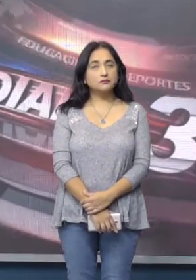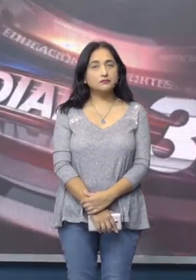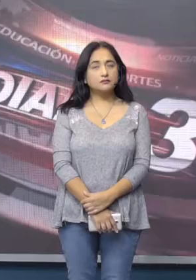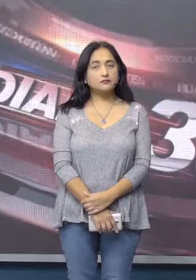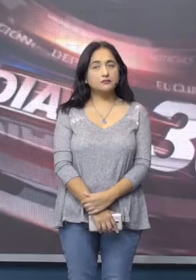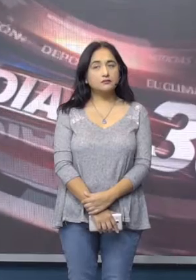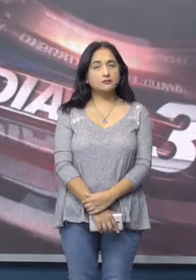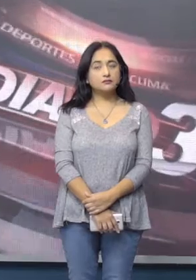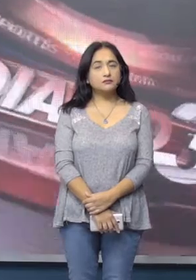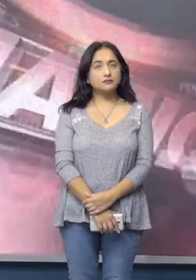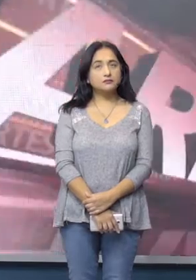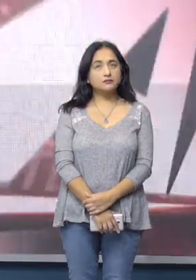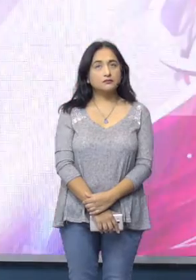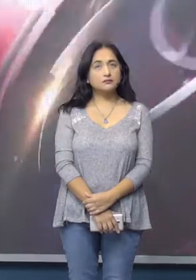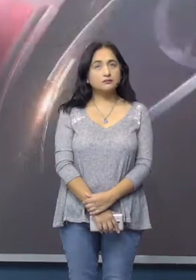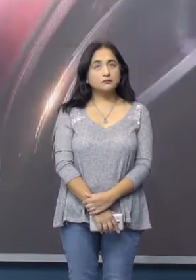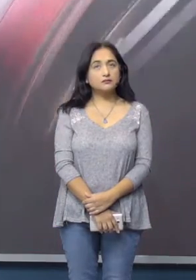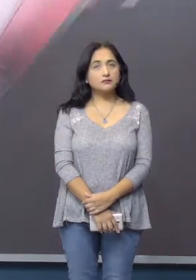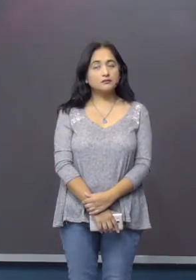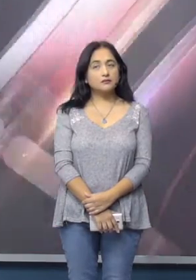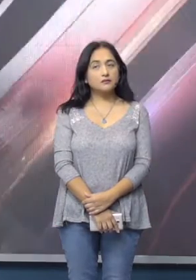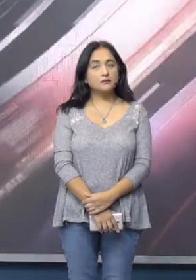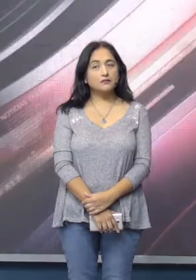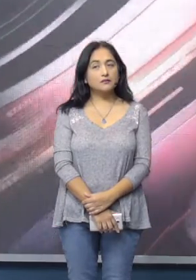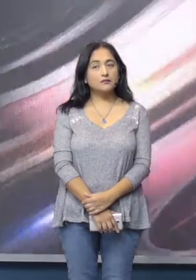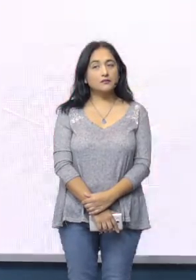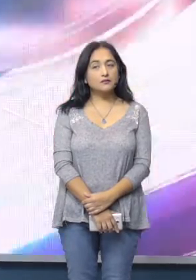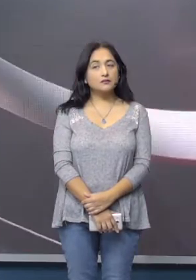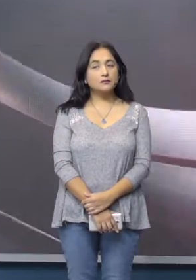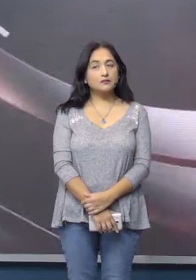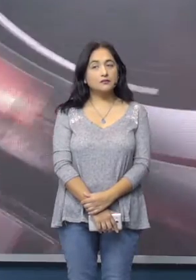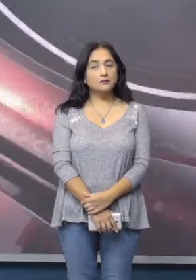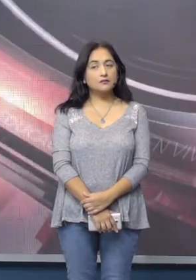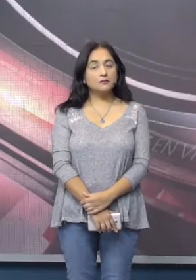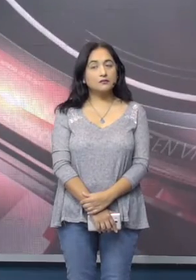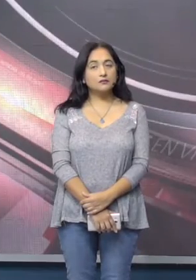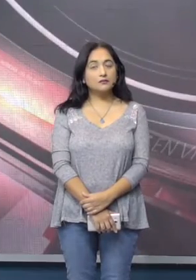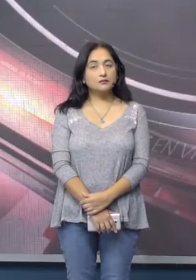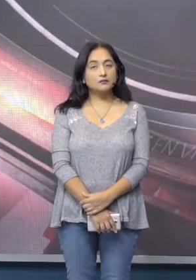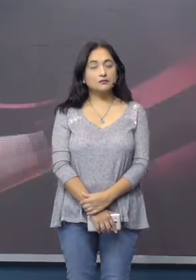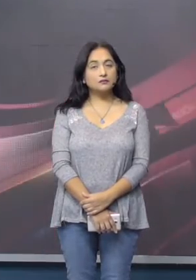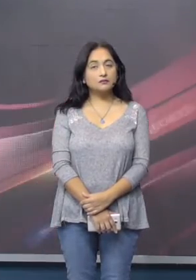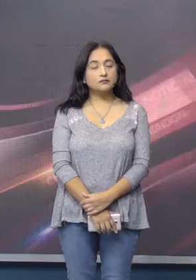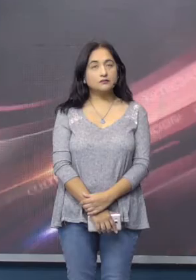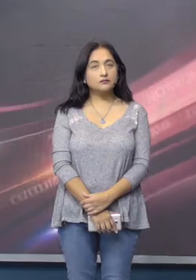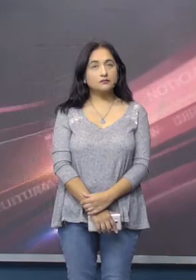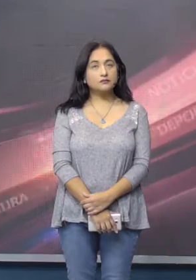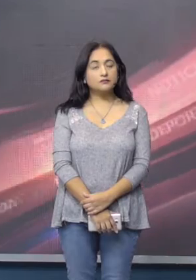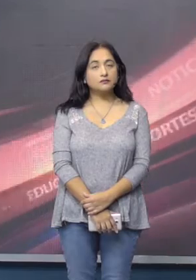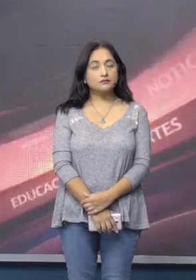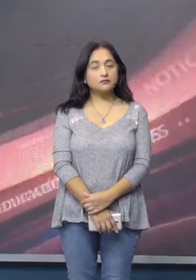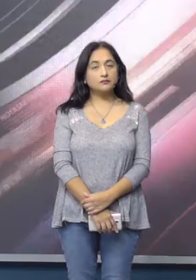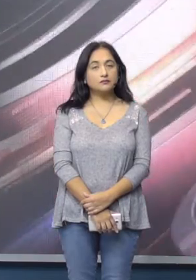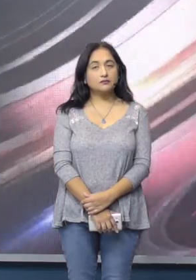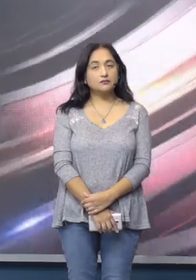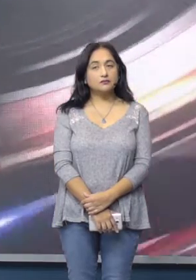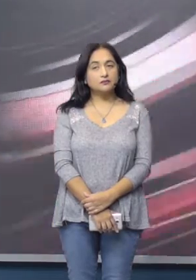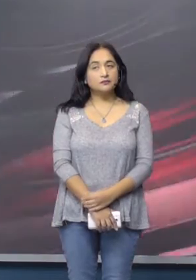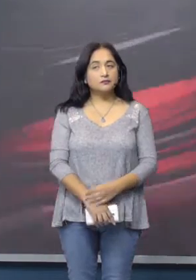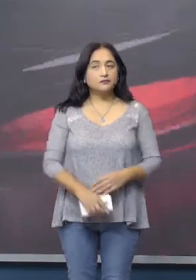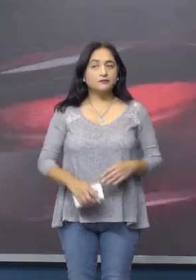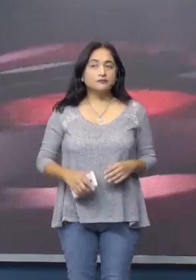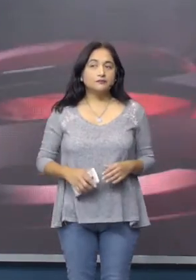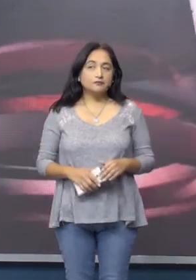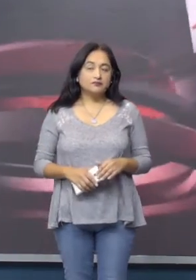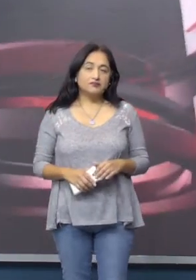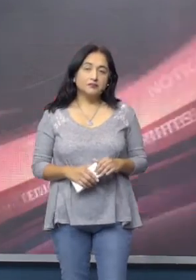coronavirus COVID-19 lo permita y de la misma manera que la infraestructura de